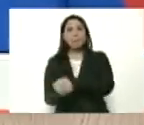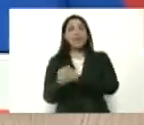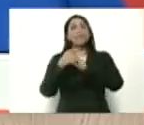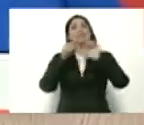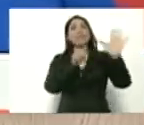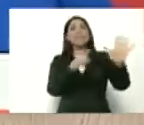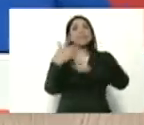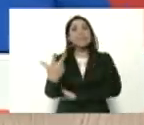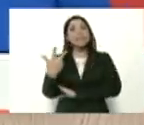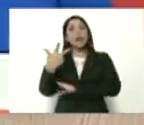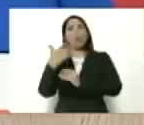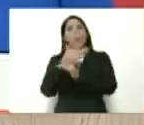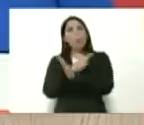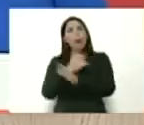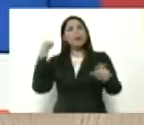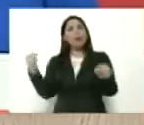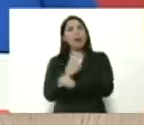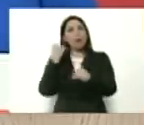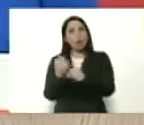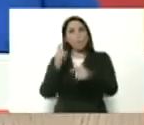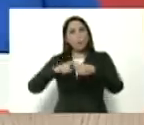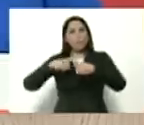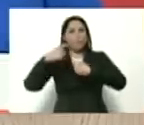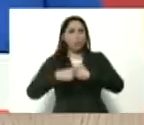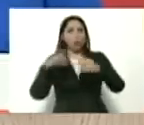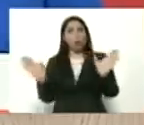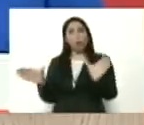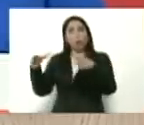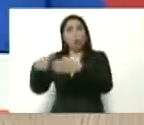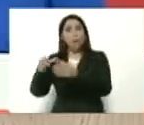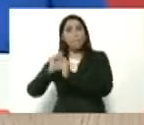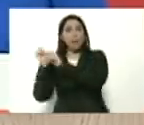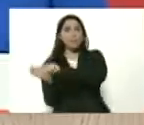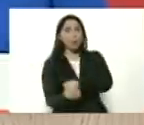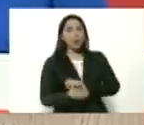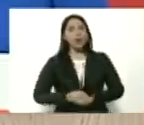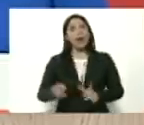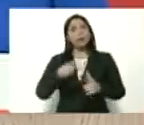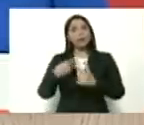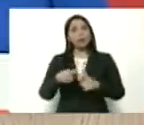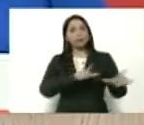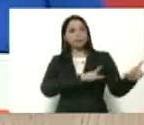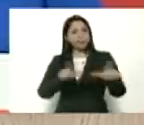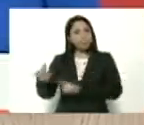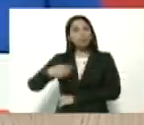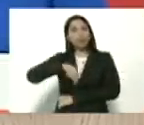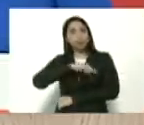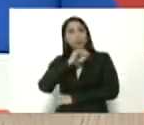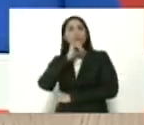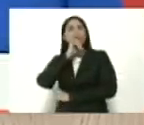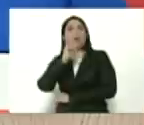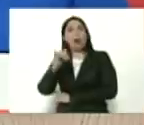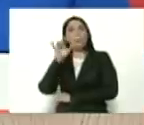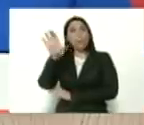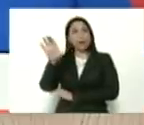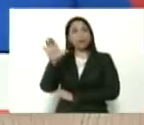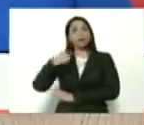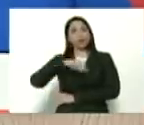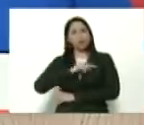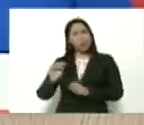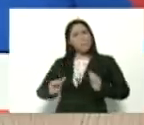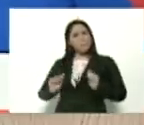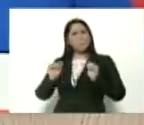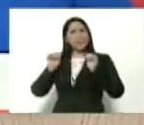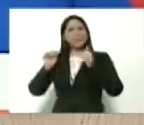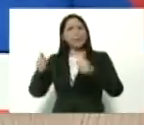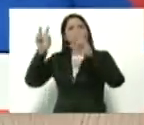jugadores y trabajadores de esta organización. Inmediatamente, tal como ya lo hemos informado al país, comenzamos